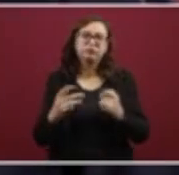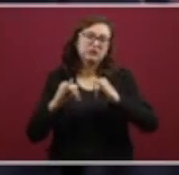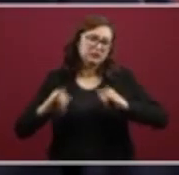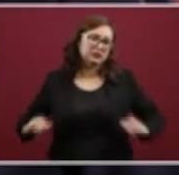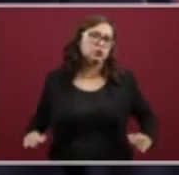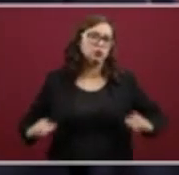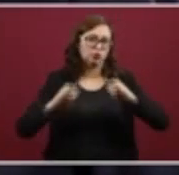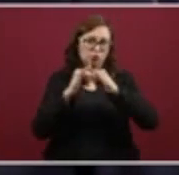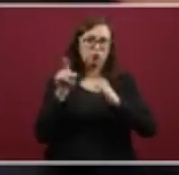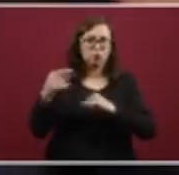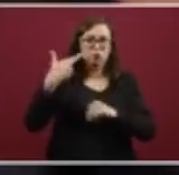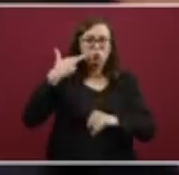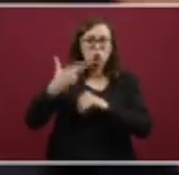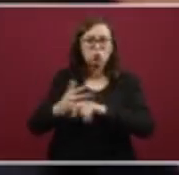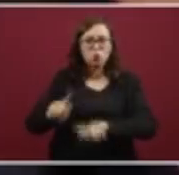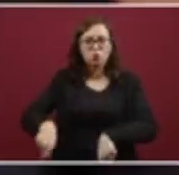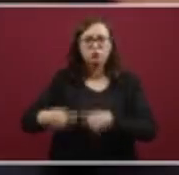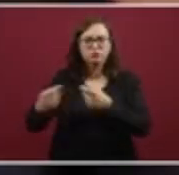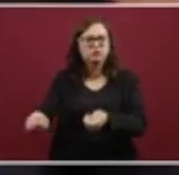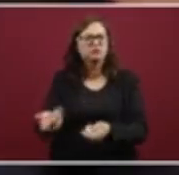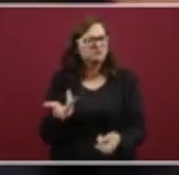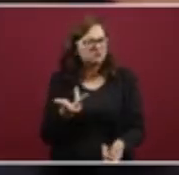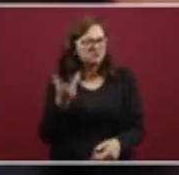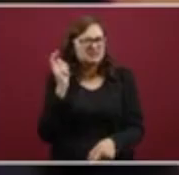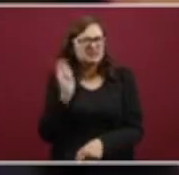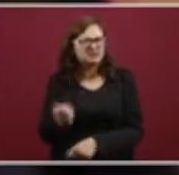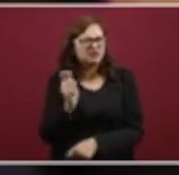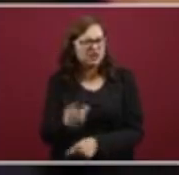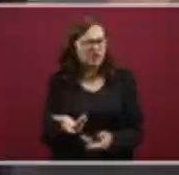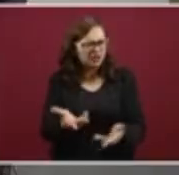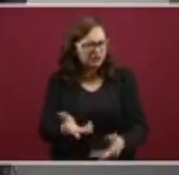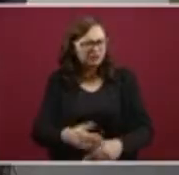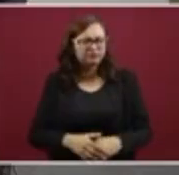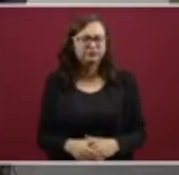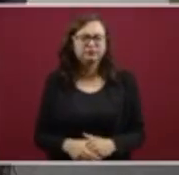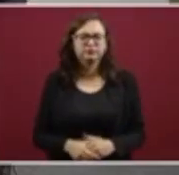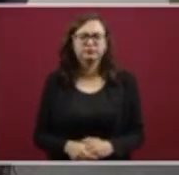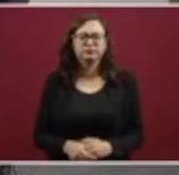este instituto. Saber cuál es la información sobre este. Miren, vamos